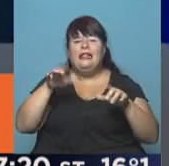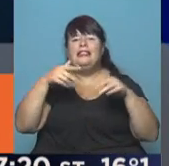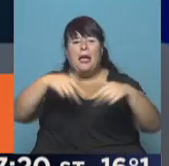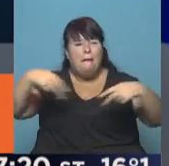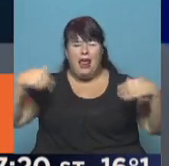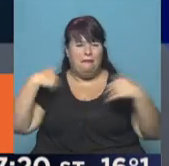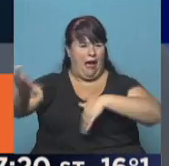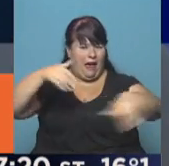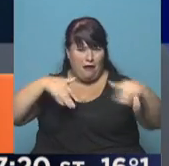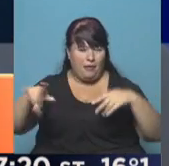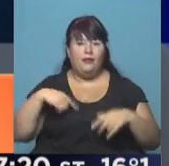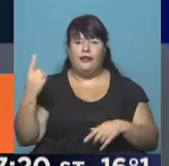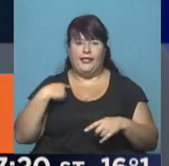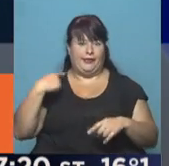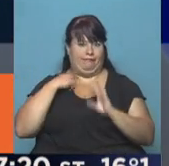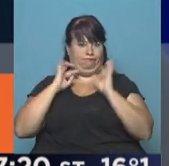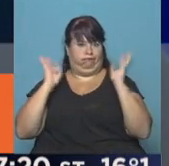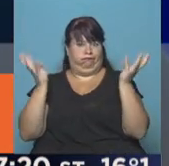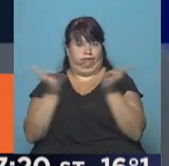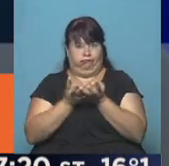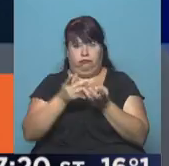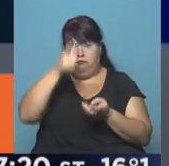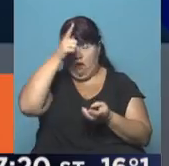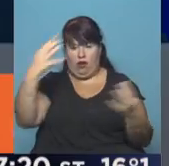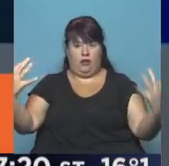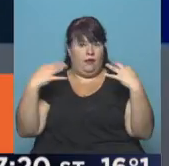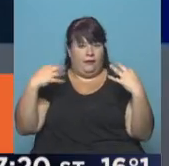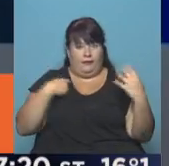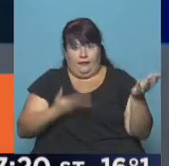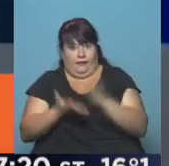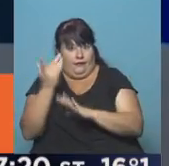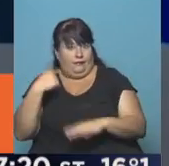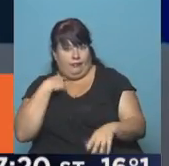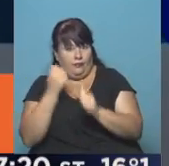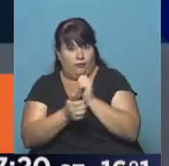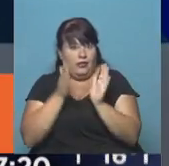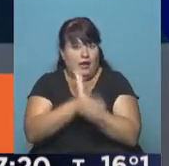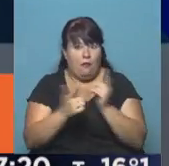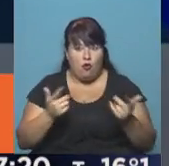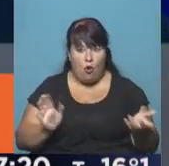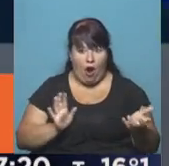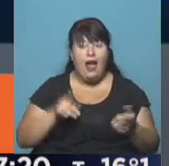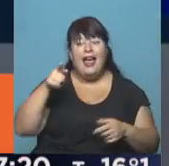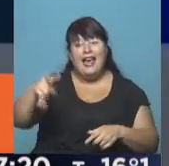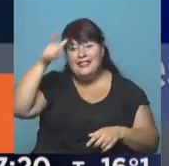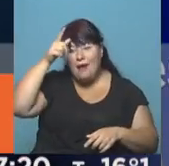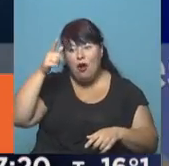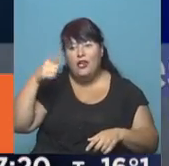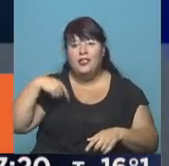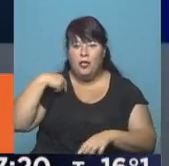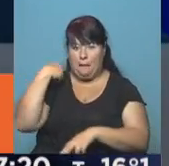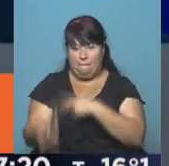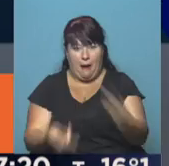parado. Y nos vimos rodeados por varios efectivos policiales y no tuvimos a dónde correr. Estos policías nos someten al